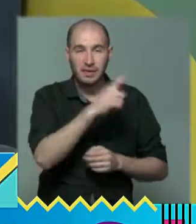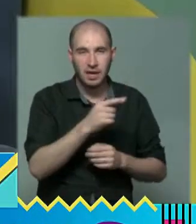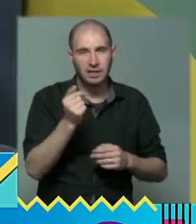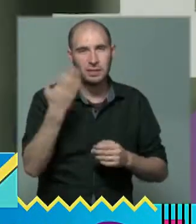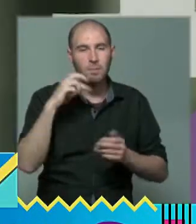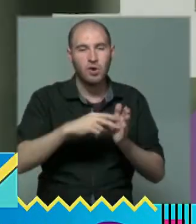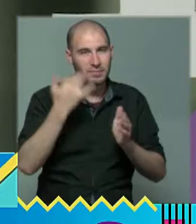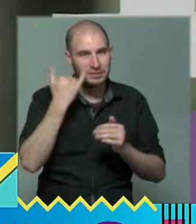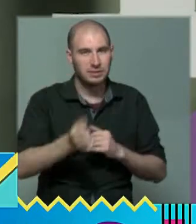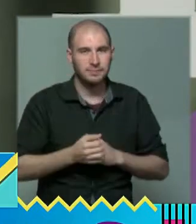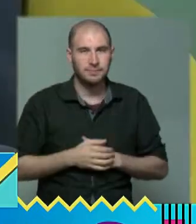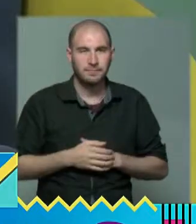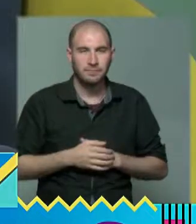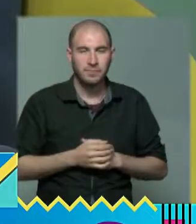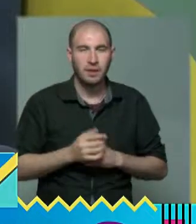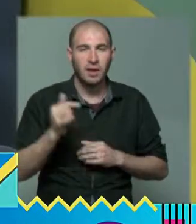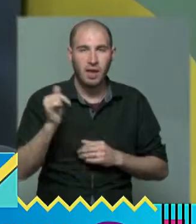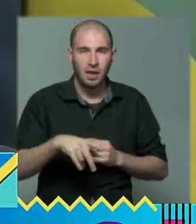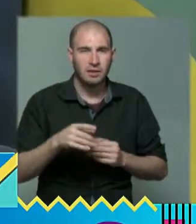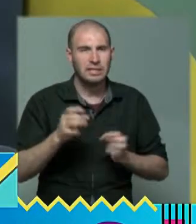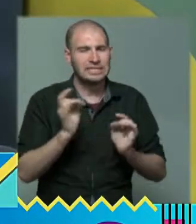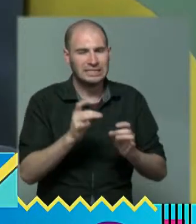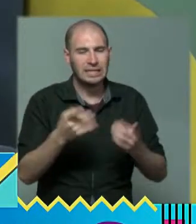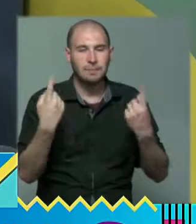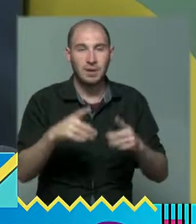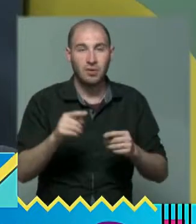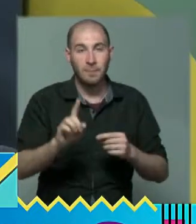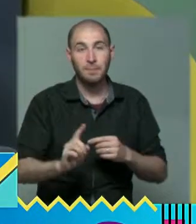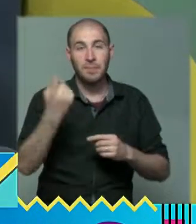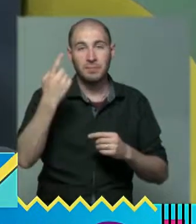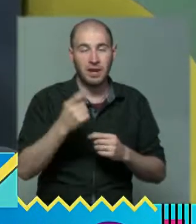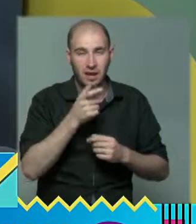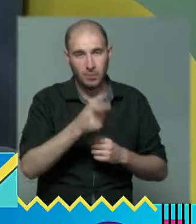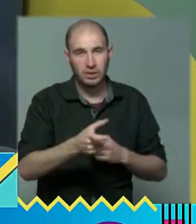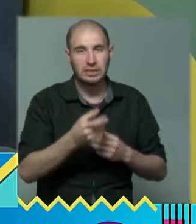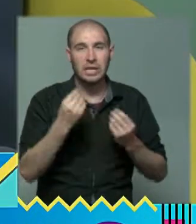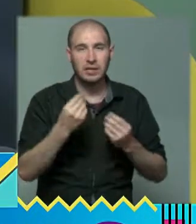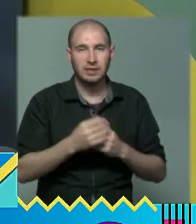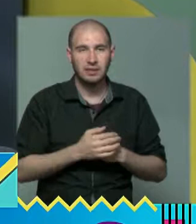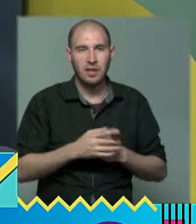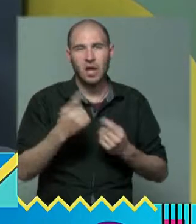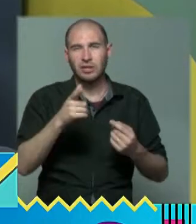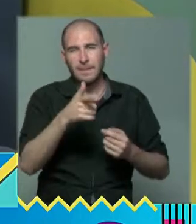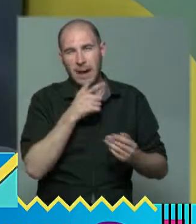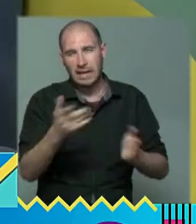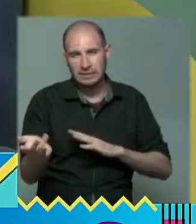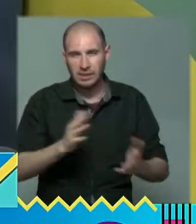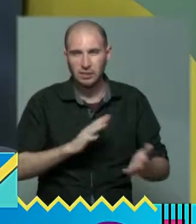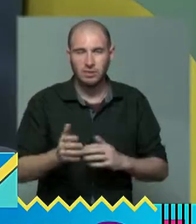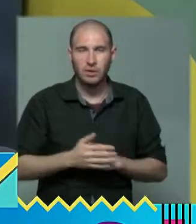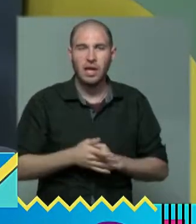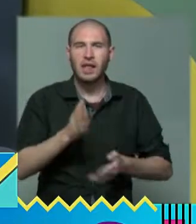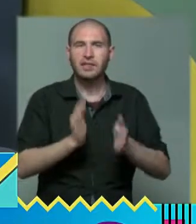tipo de problemática, que puede estar muy cuestionado el programa, pero fue la primera respuesta a lo más parecido que tenemos a